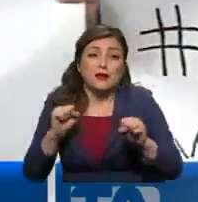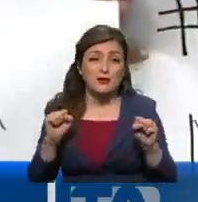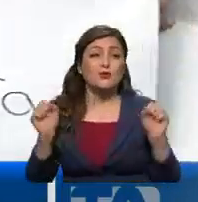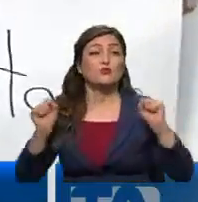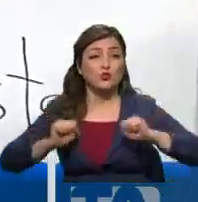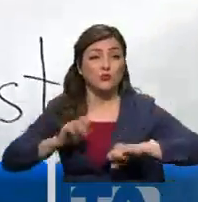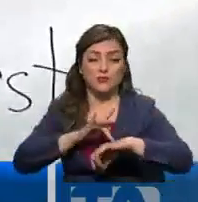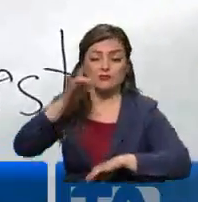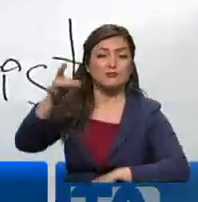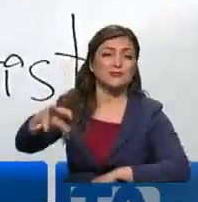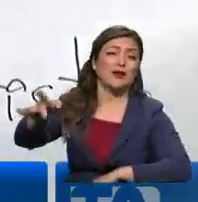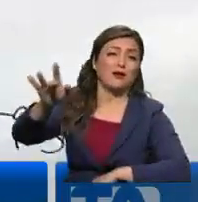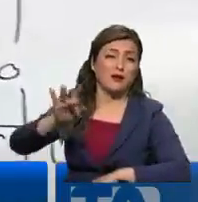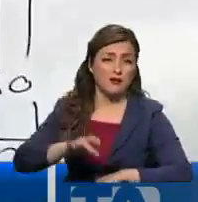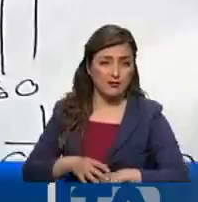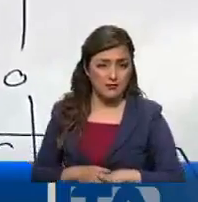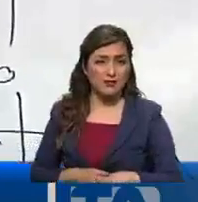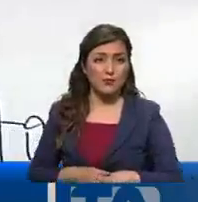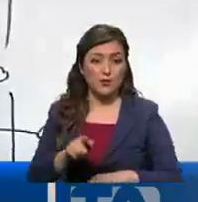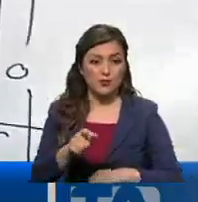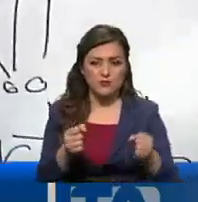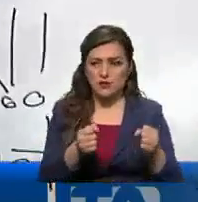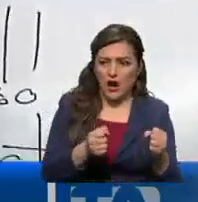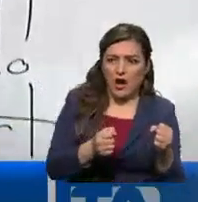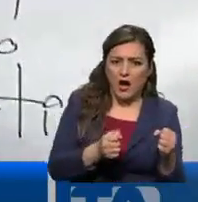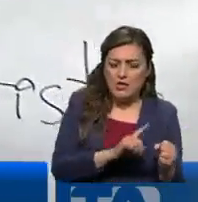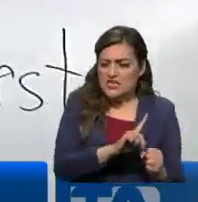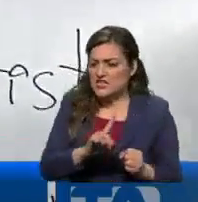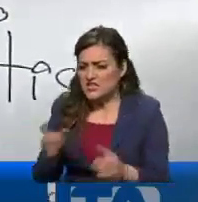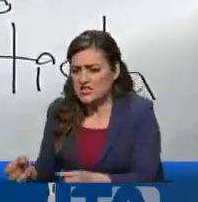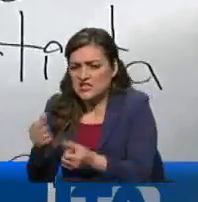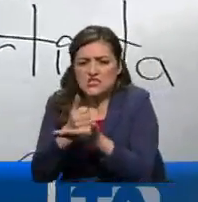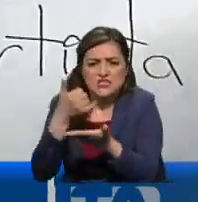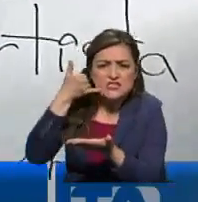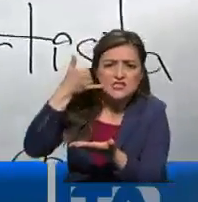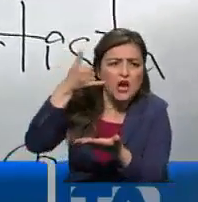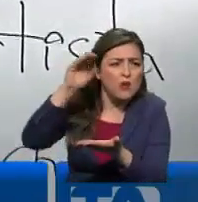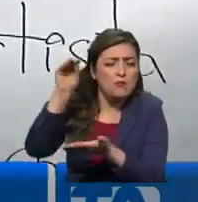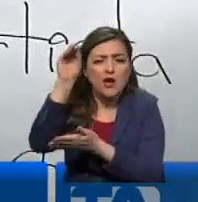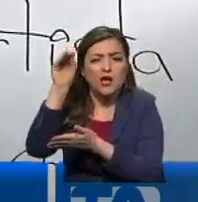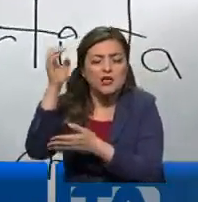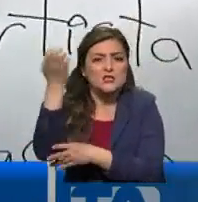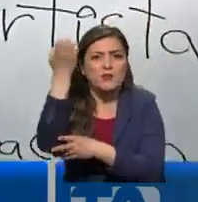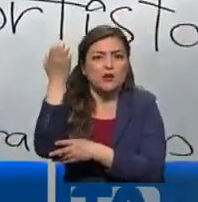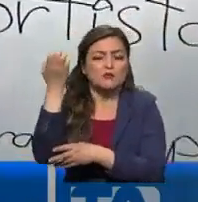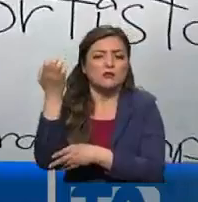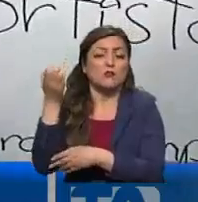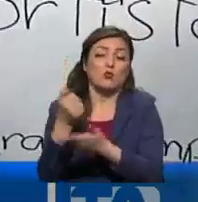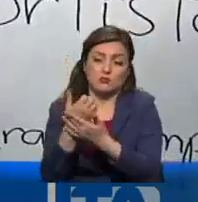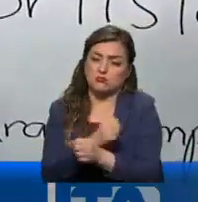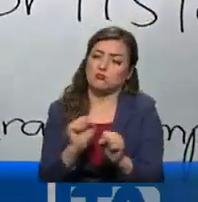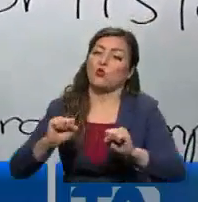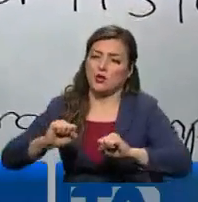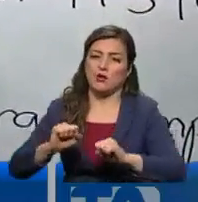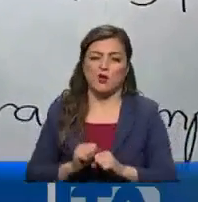oportunidad, pero él no la dio realmente. Entonces, estoy muy dolida realmente por dentro, pero estoy